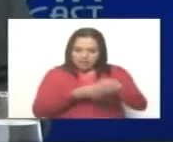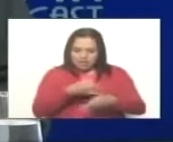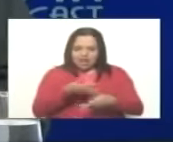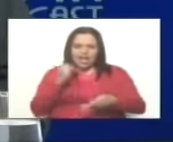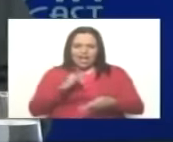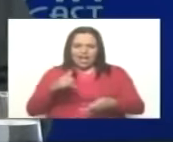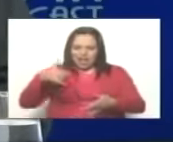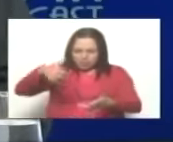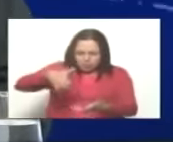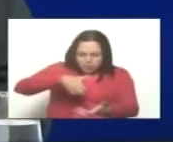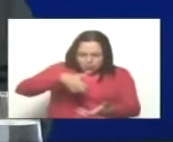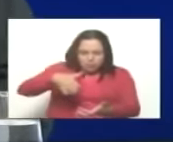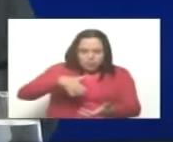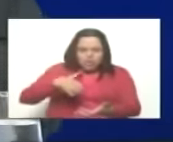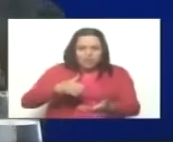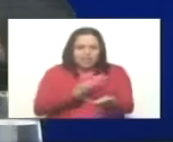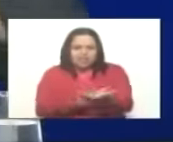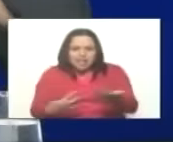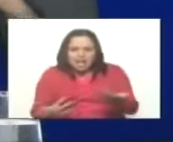que se volvió a hacer.